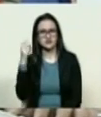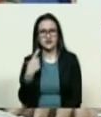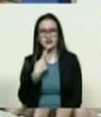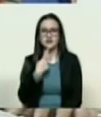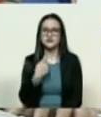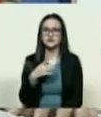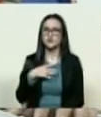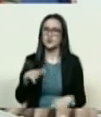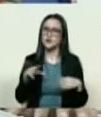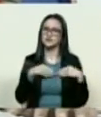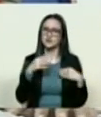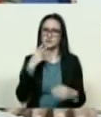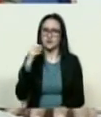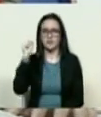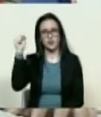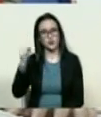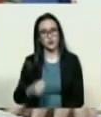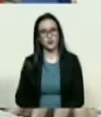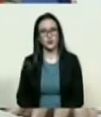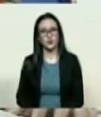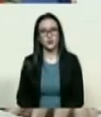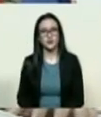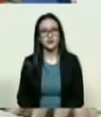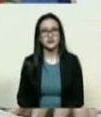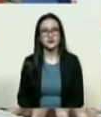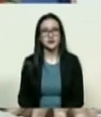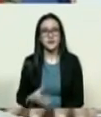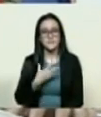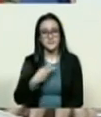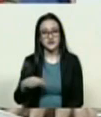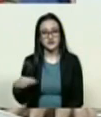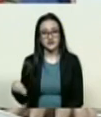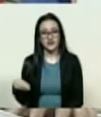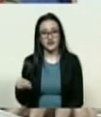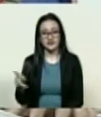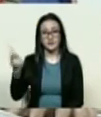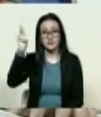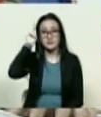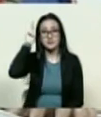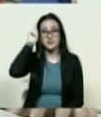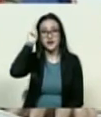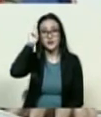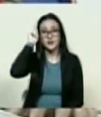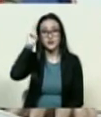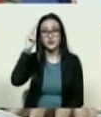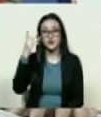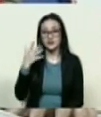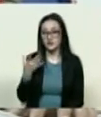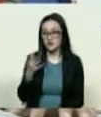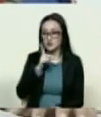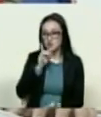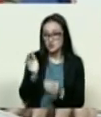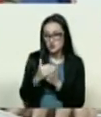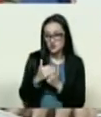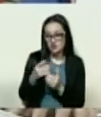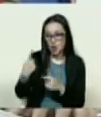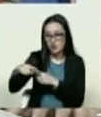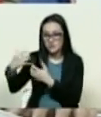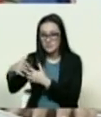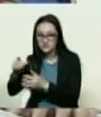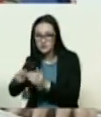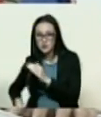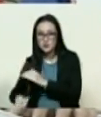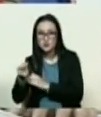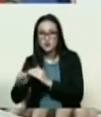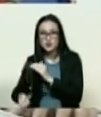que no acepta a Nicolás Maduro. O un presidente como Kuczynski, acusado de recibir sobornos por Odebrecht y de haber negociado su